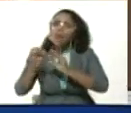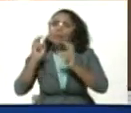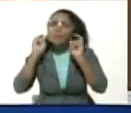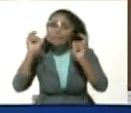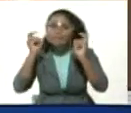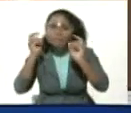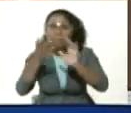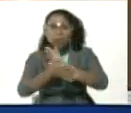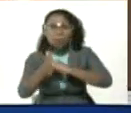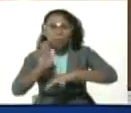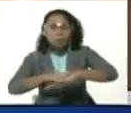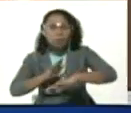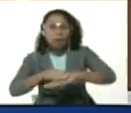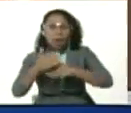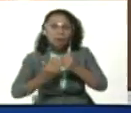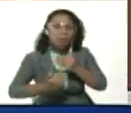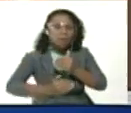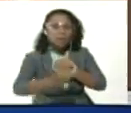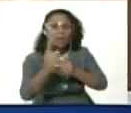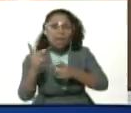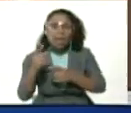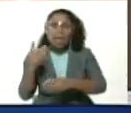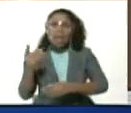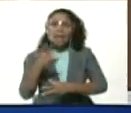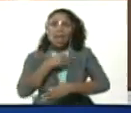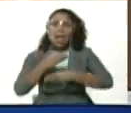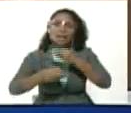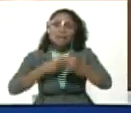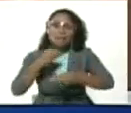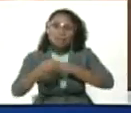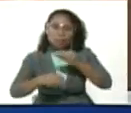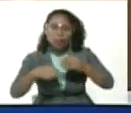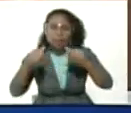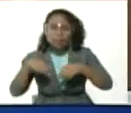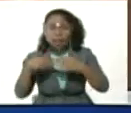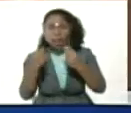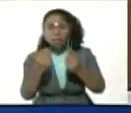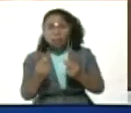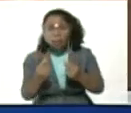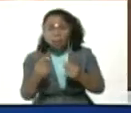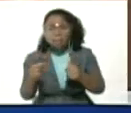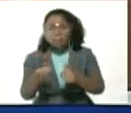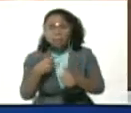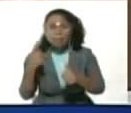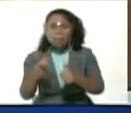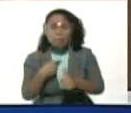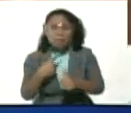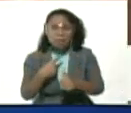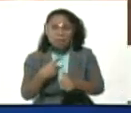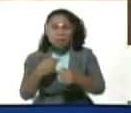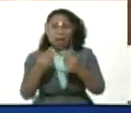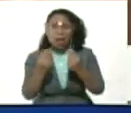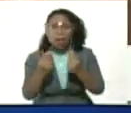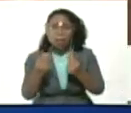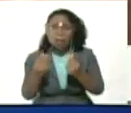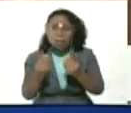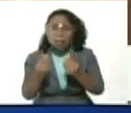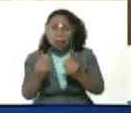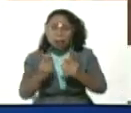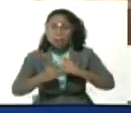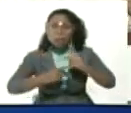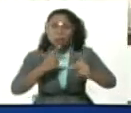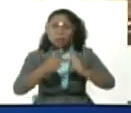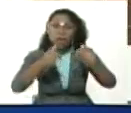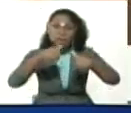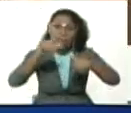de los avances que estamos obteniendo en la economía primaria y en la economía productiva